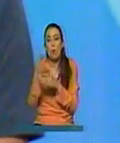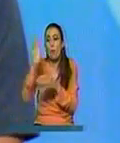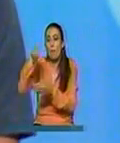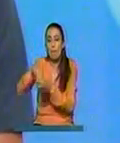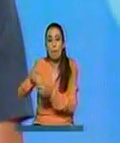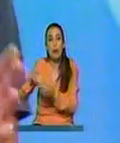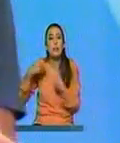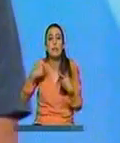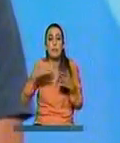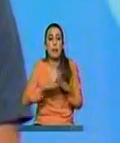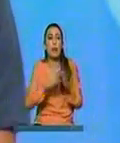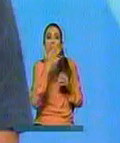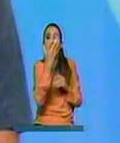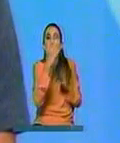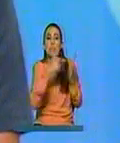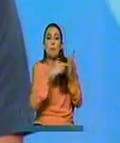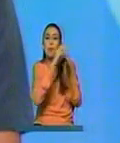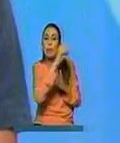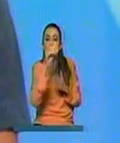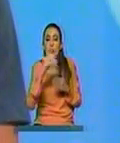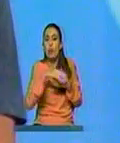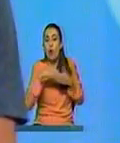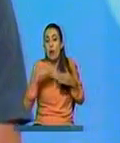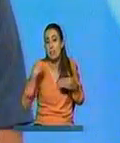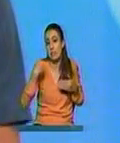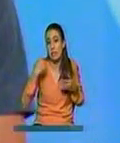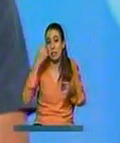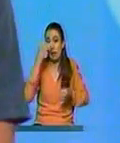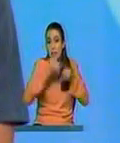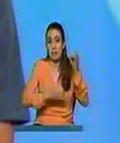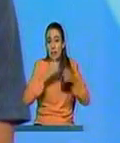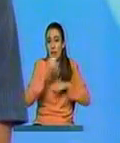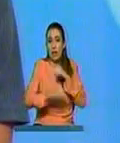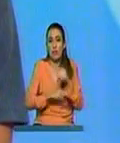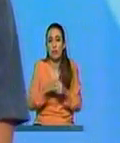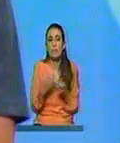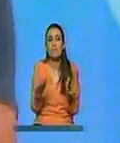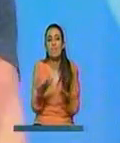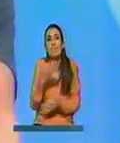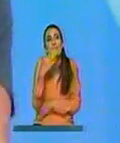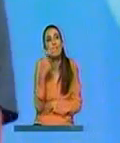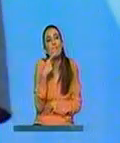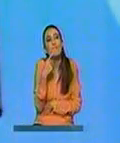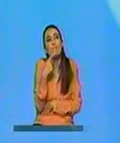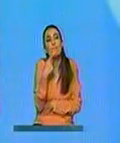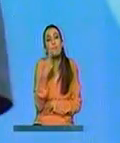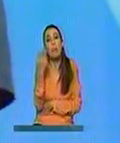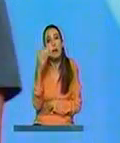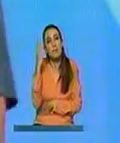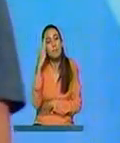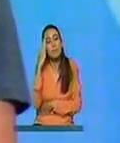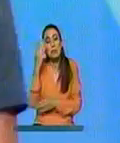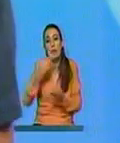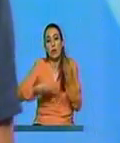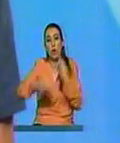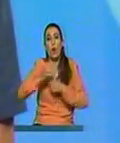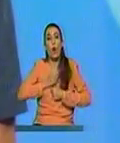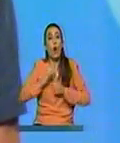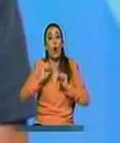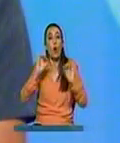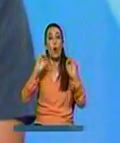ecuatoriana, le sobraron 10, 15 mil dólares, 5 mil dólares a final de año, no tiene nada mejor que hacer que irse a poner su propio negocio con eso, o gastarse la